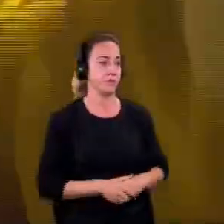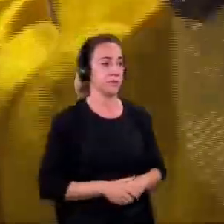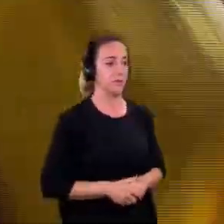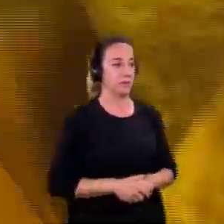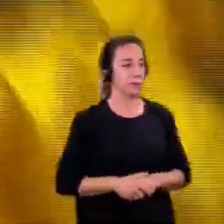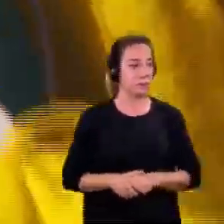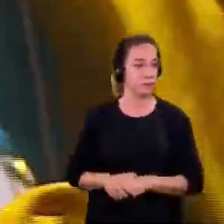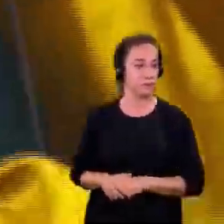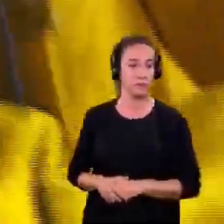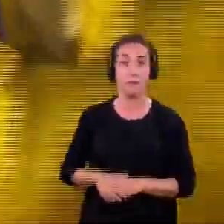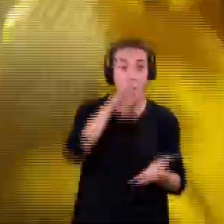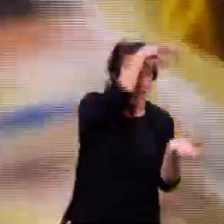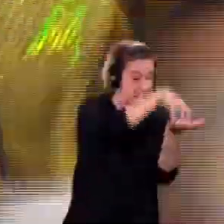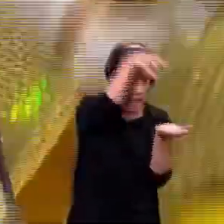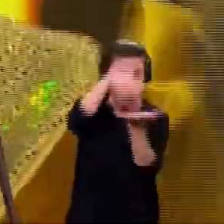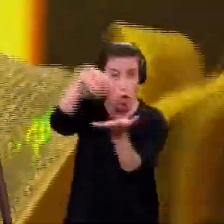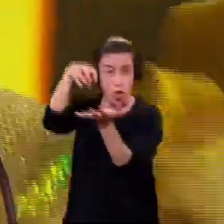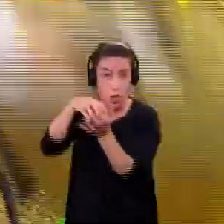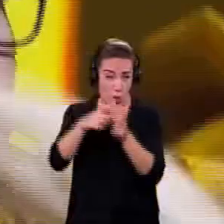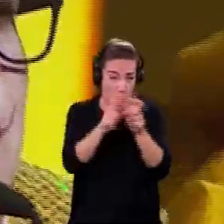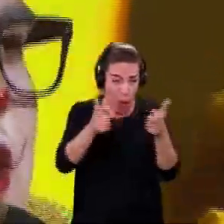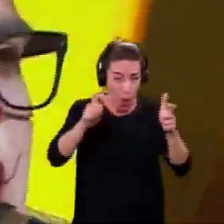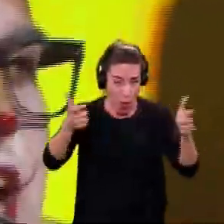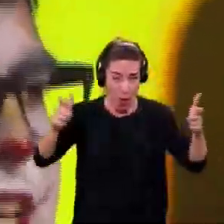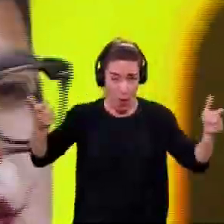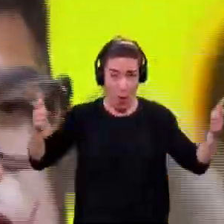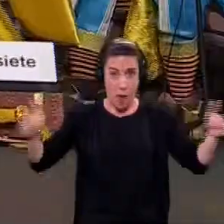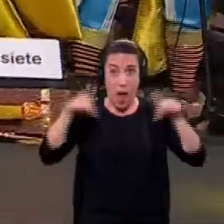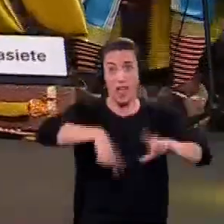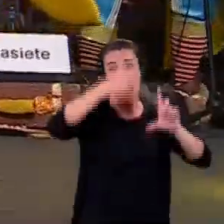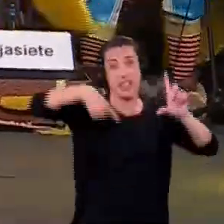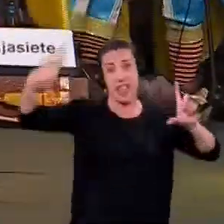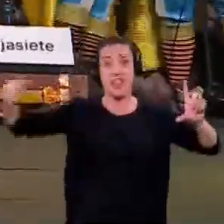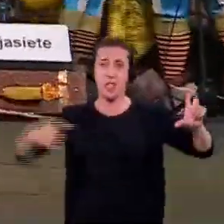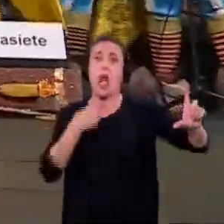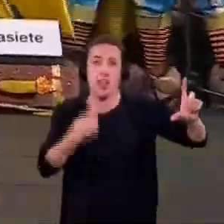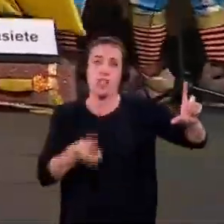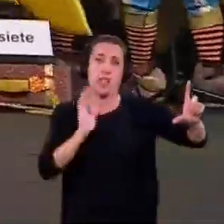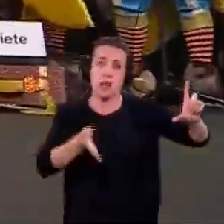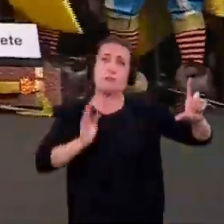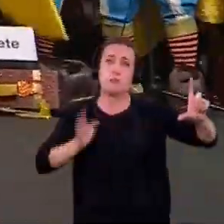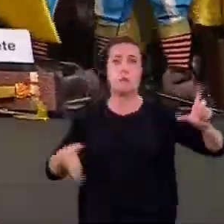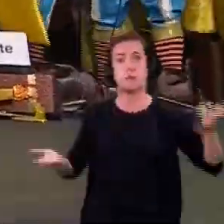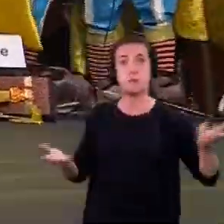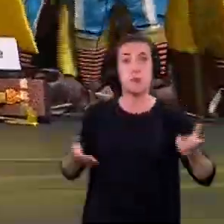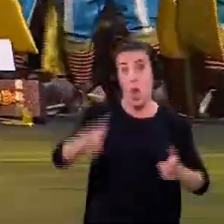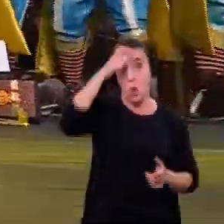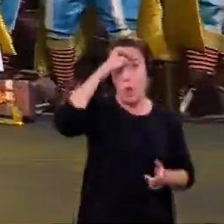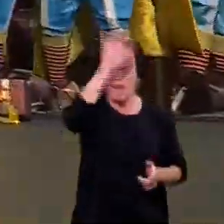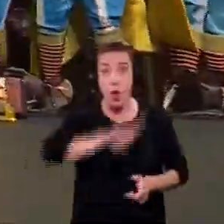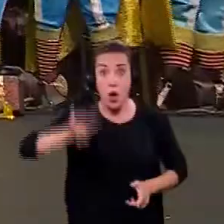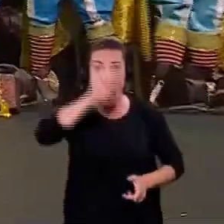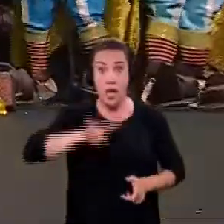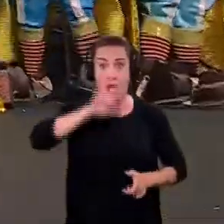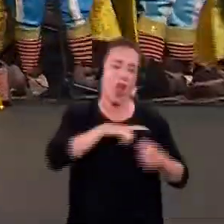Los centros están desbordados y aquí la estadística sigue diciendo que el pueblo canario es